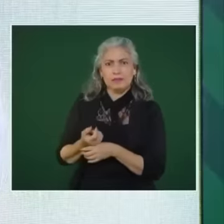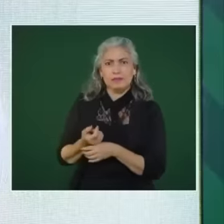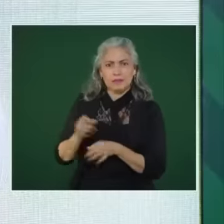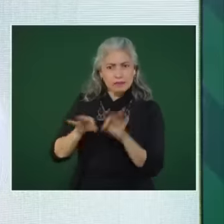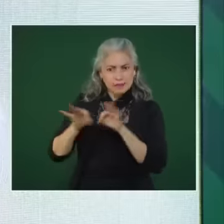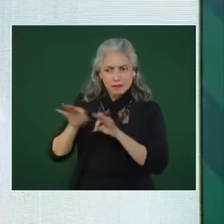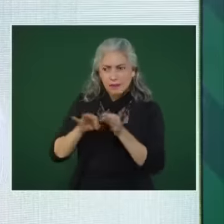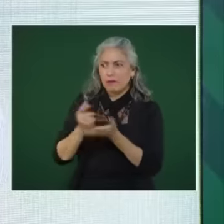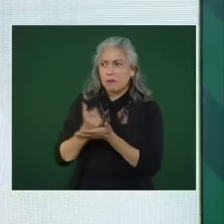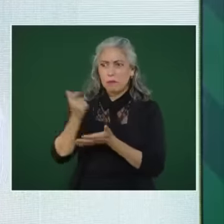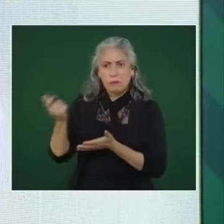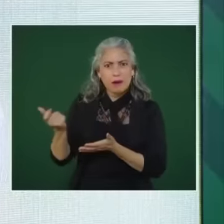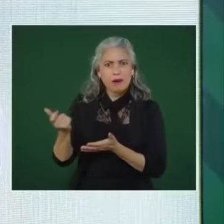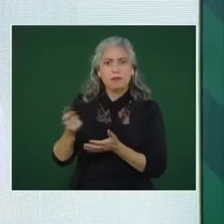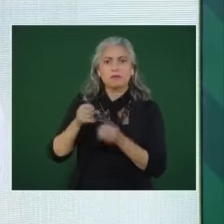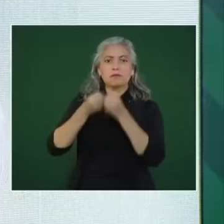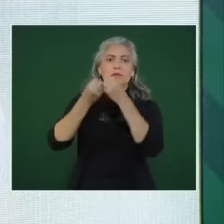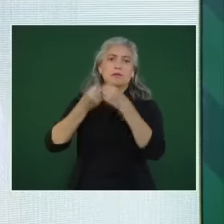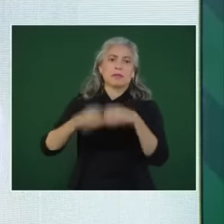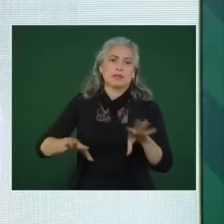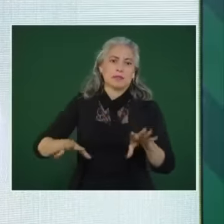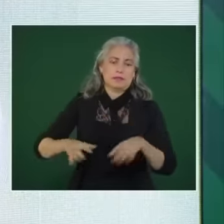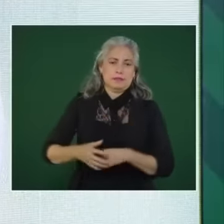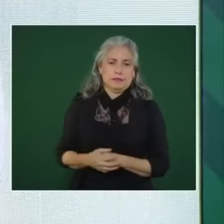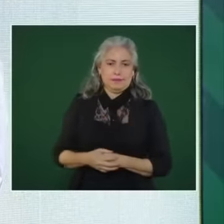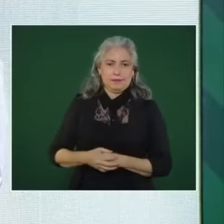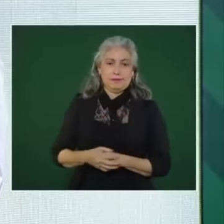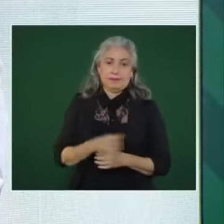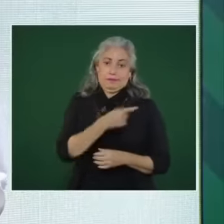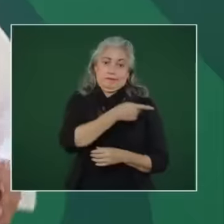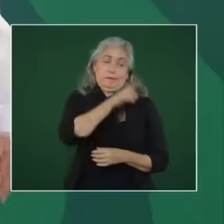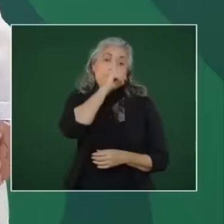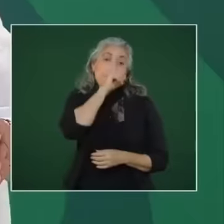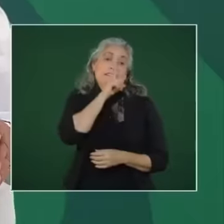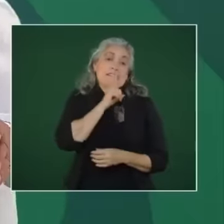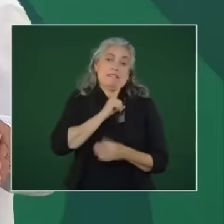usaban era de que si aumentaba el salario